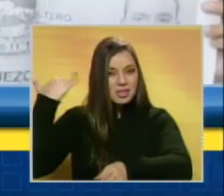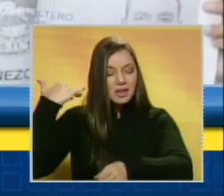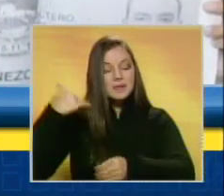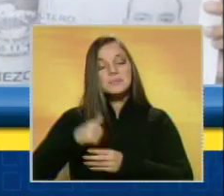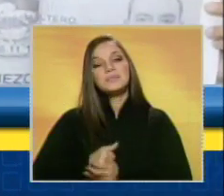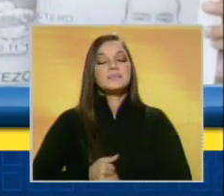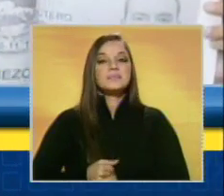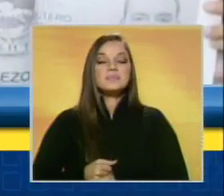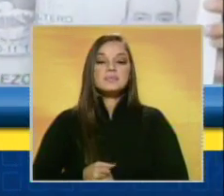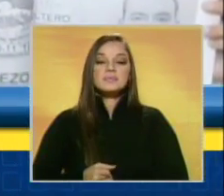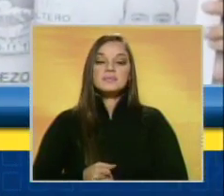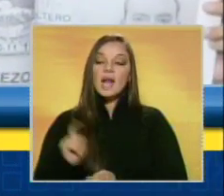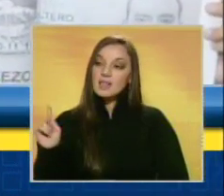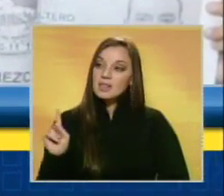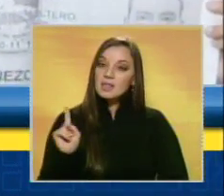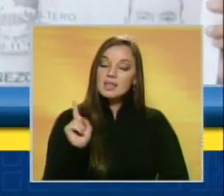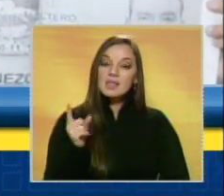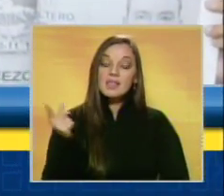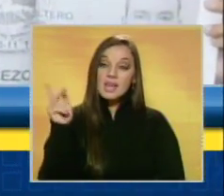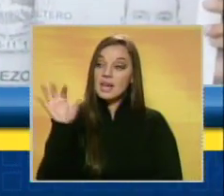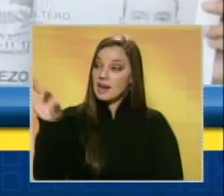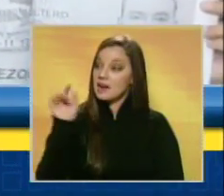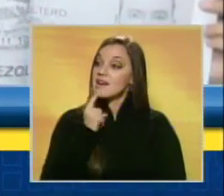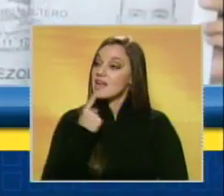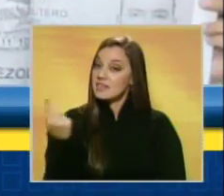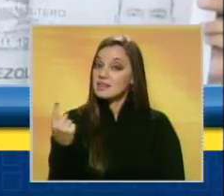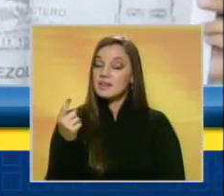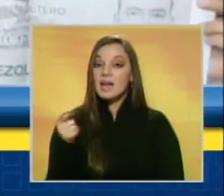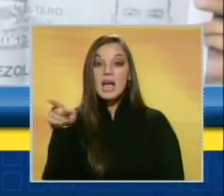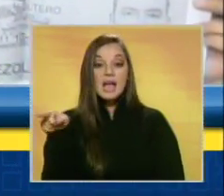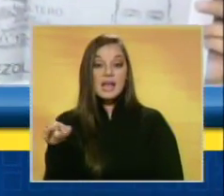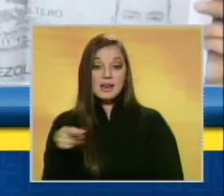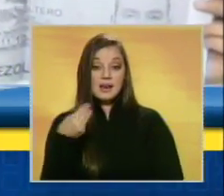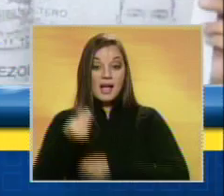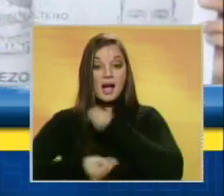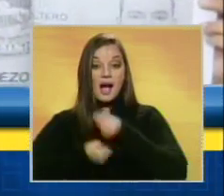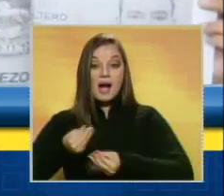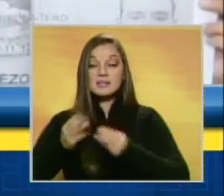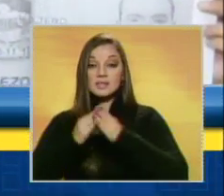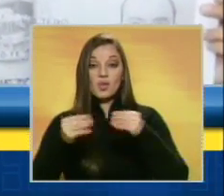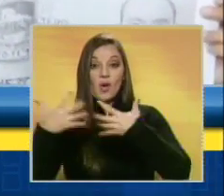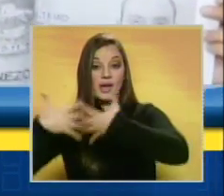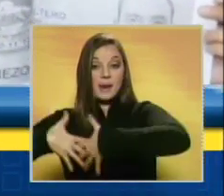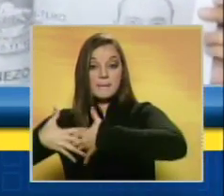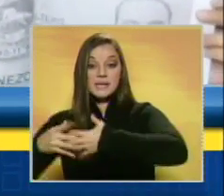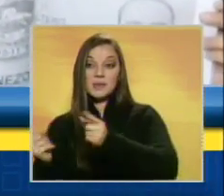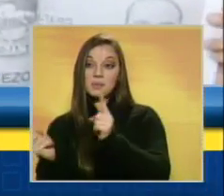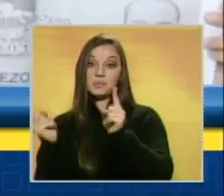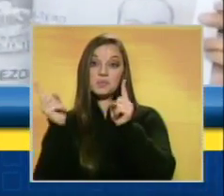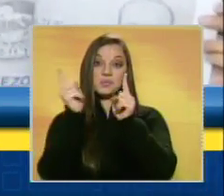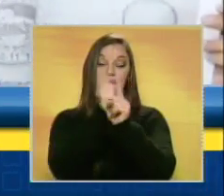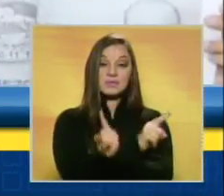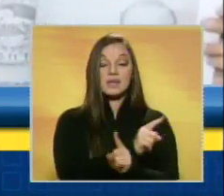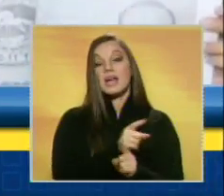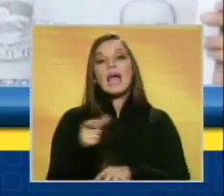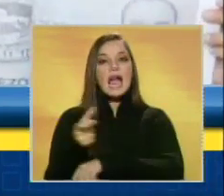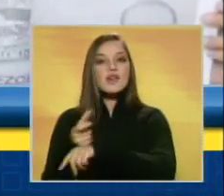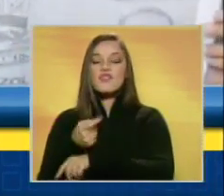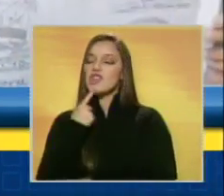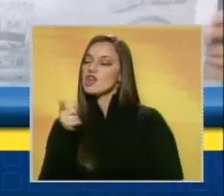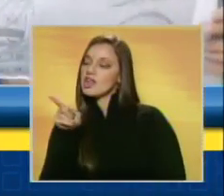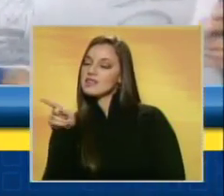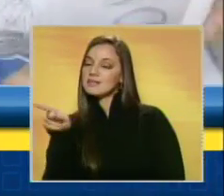ser nombrado, es la persona que realiza todos los trámites de una empresa que contrata el gobierno del